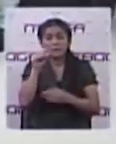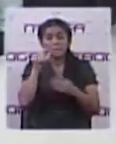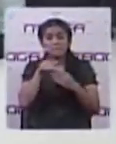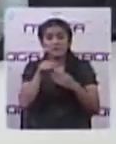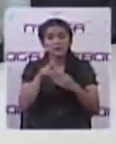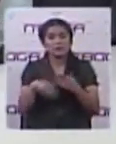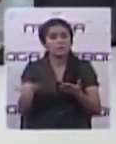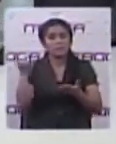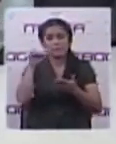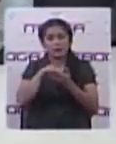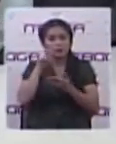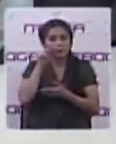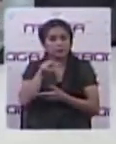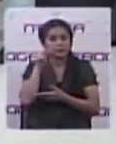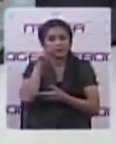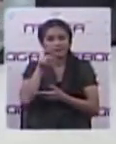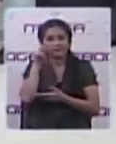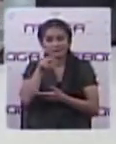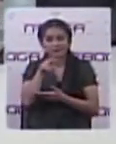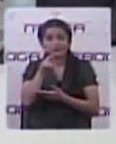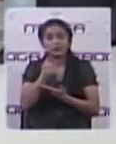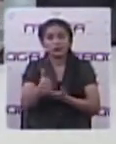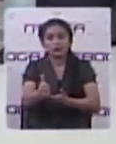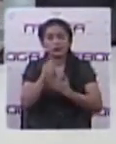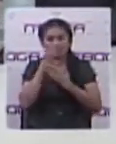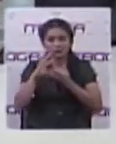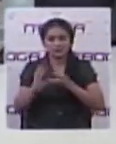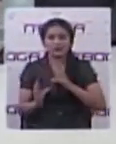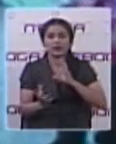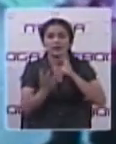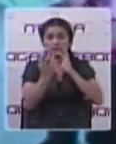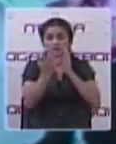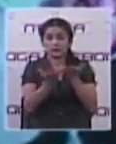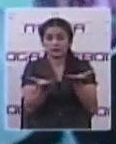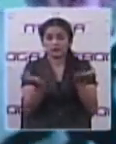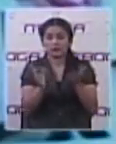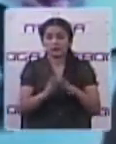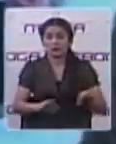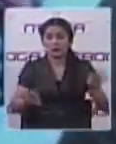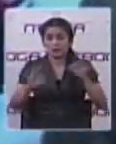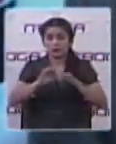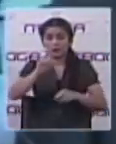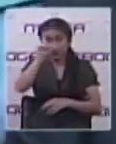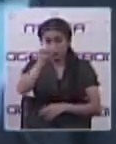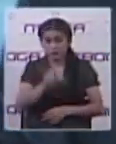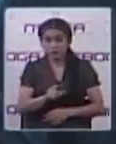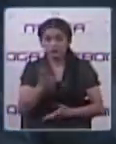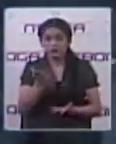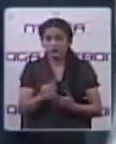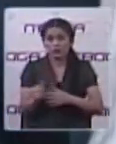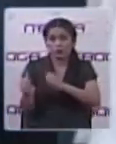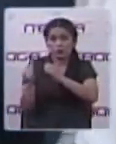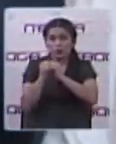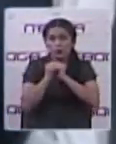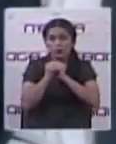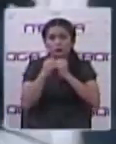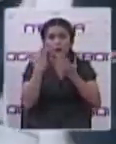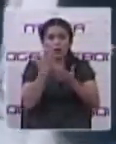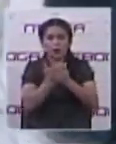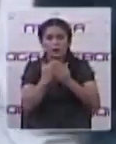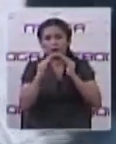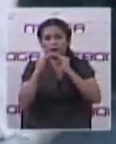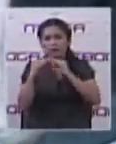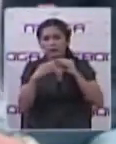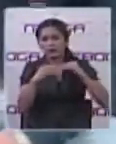cualquier enfoque de campaña publicitaria, y el agente de bienes raíces no es ajeno a eso. El agente de bienes raíces